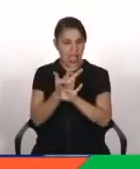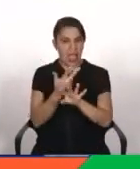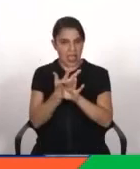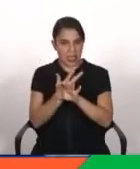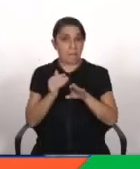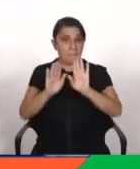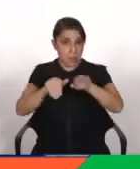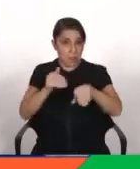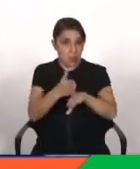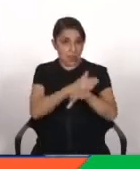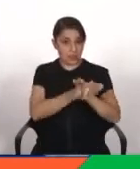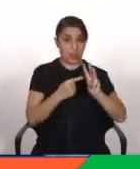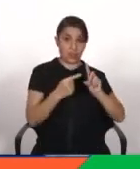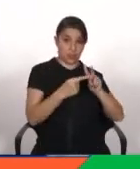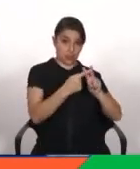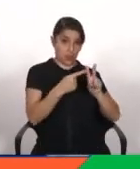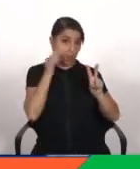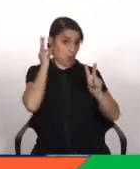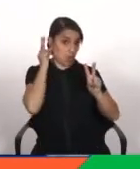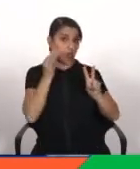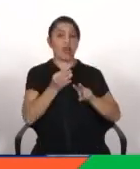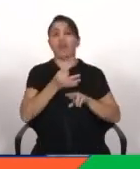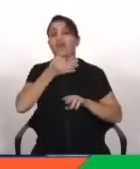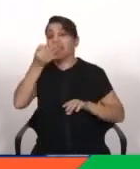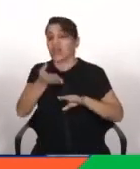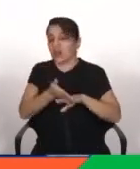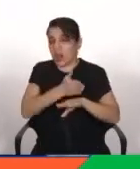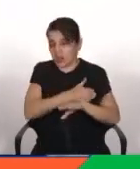es que claro,